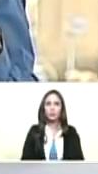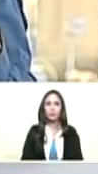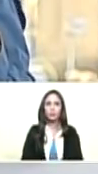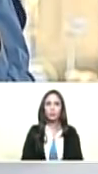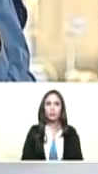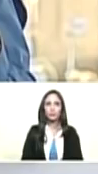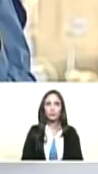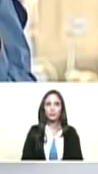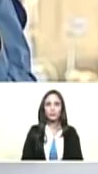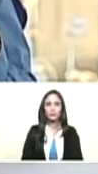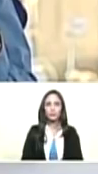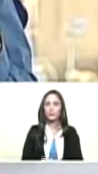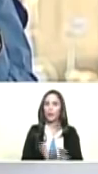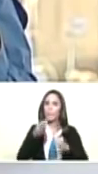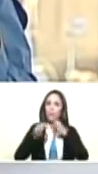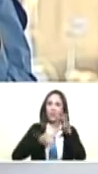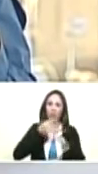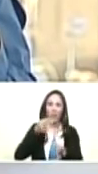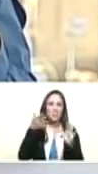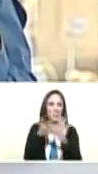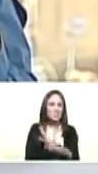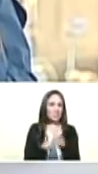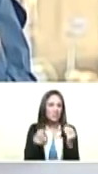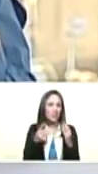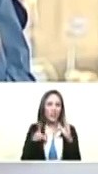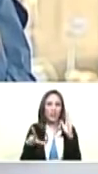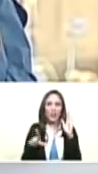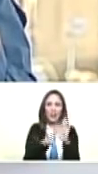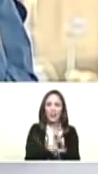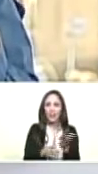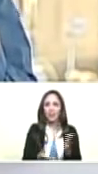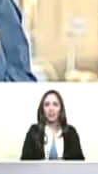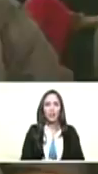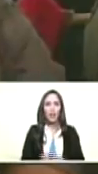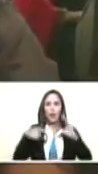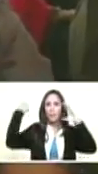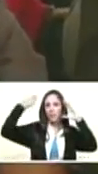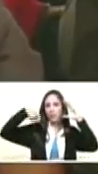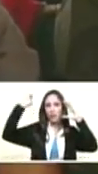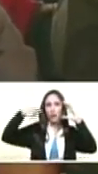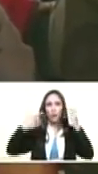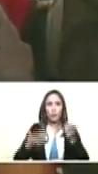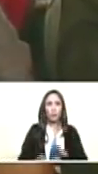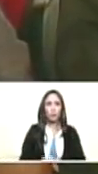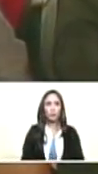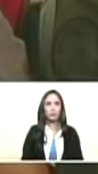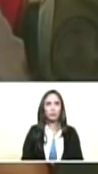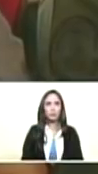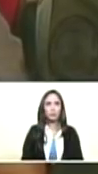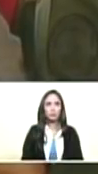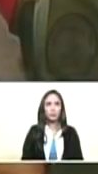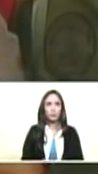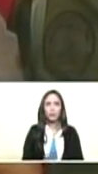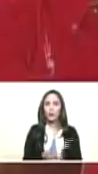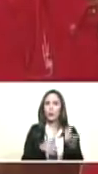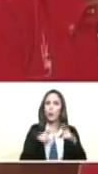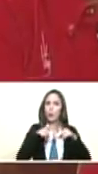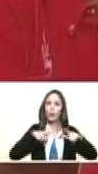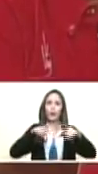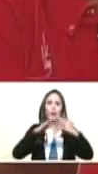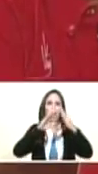cansancio, a explicarla en comiquitas, en documentales, en la práctica, en el barrio, en la